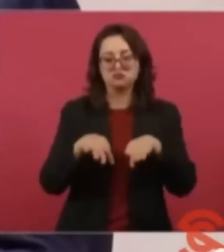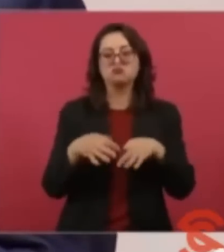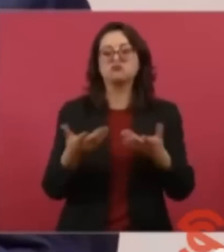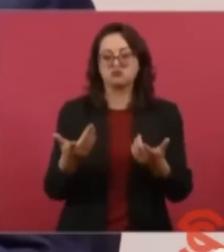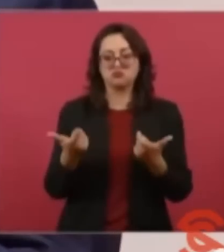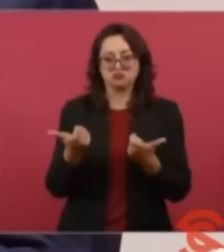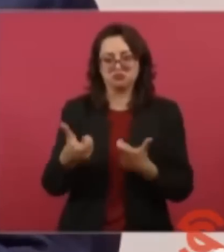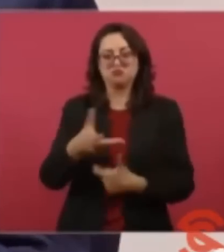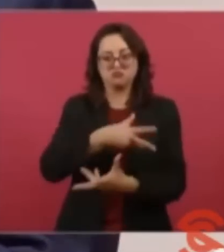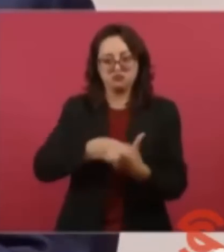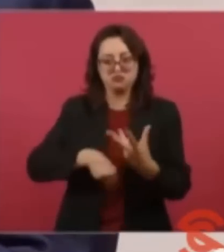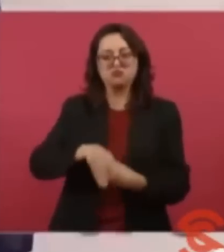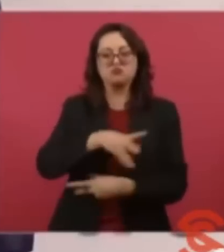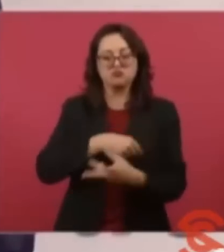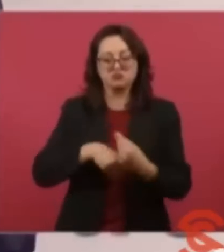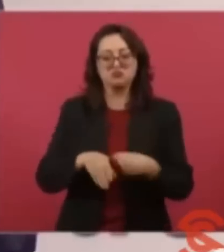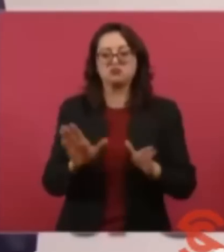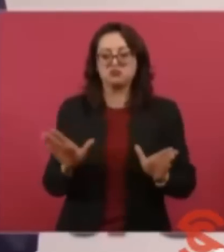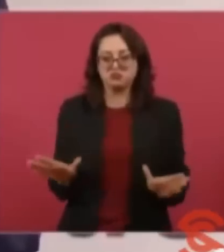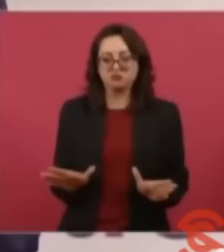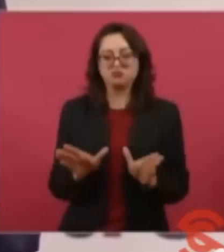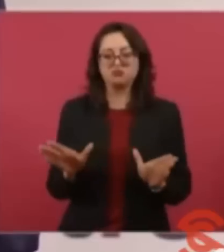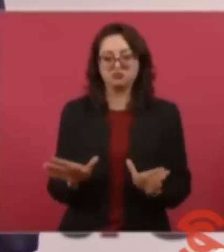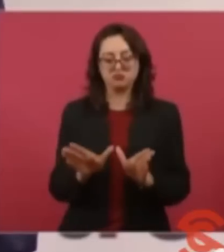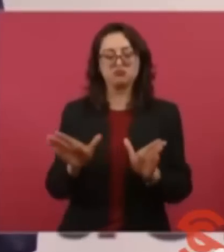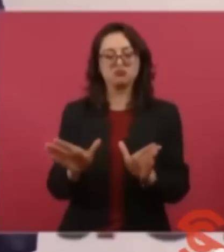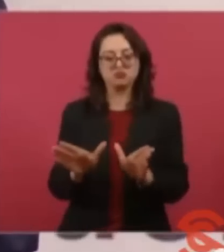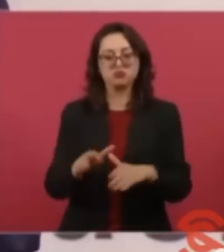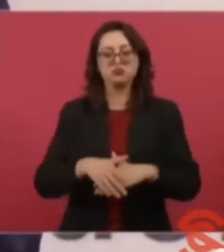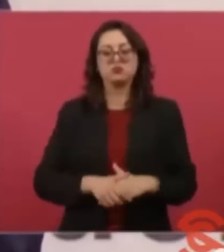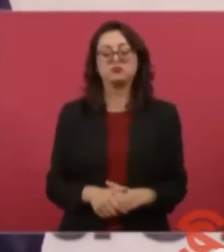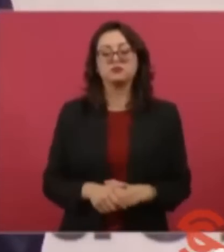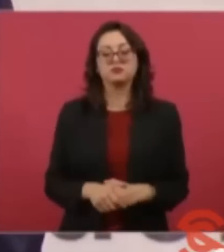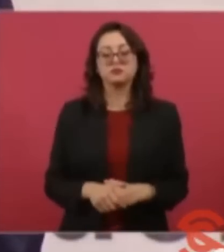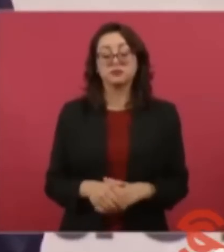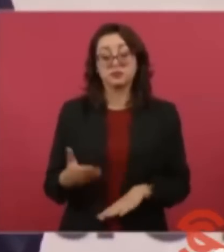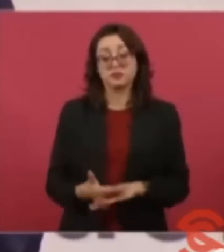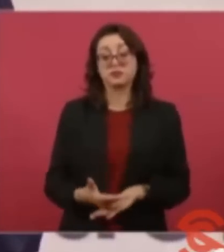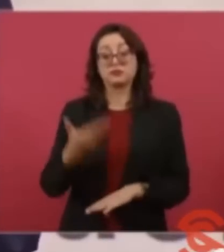economía. Los tecnócratas neoliberales